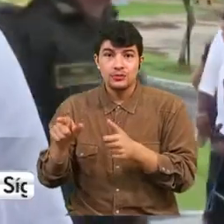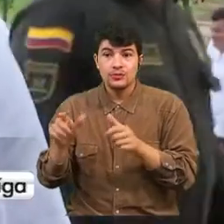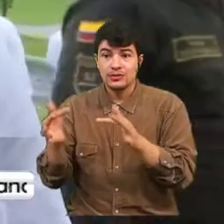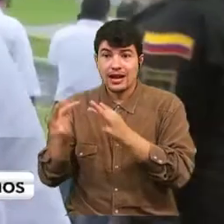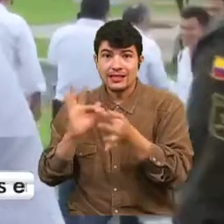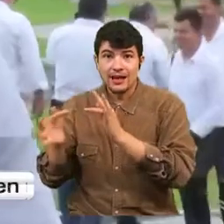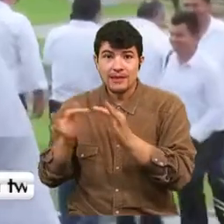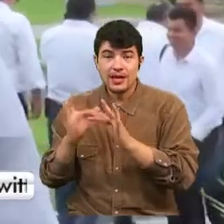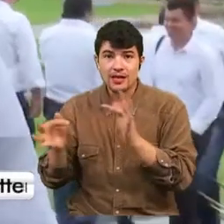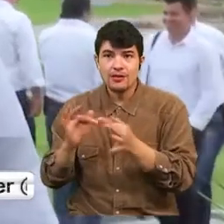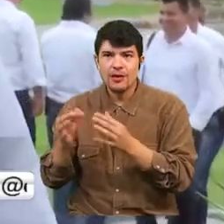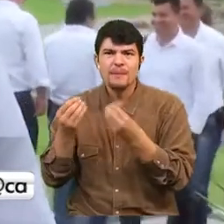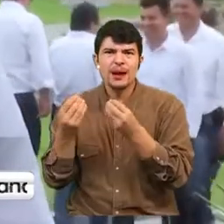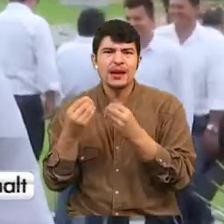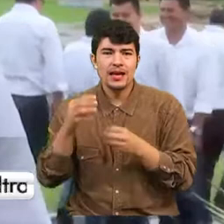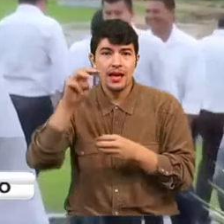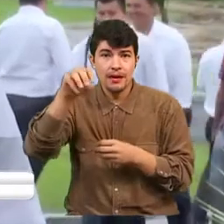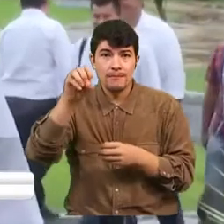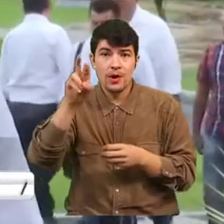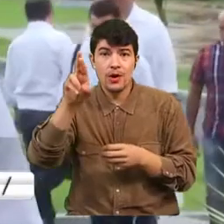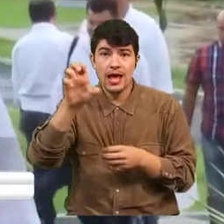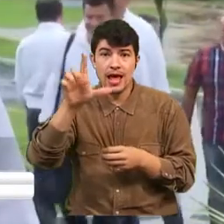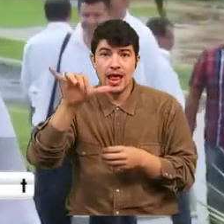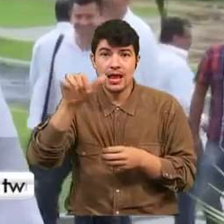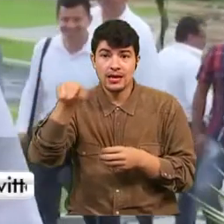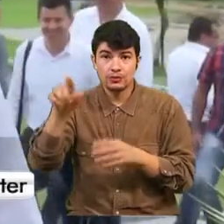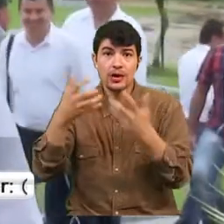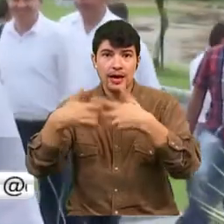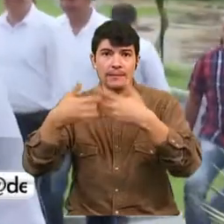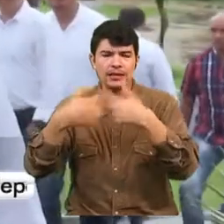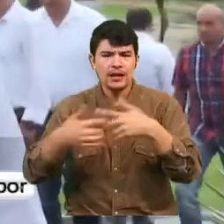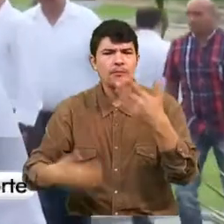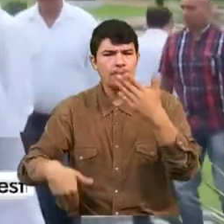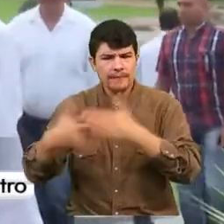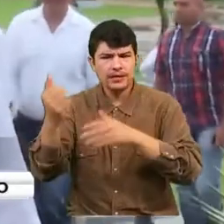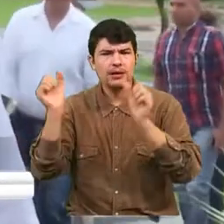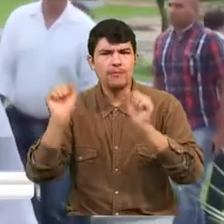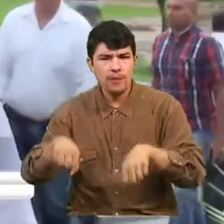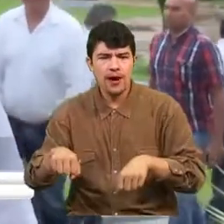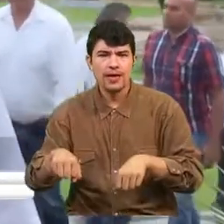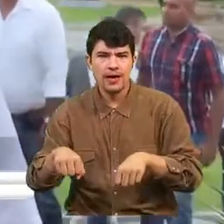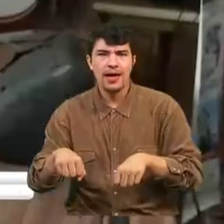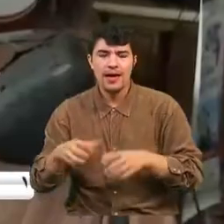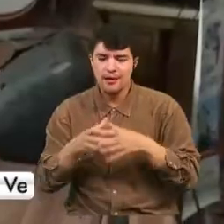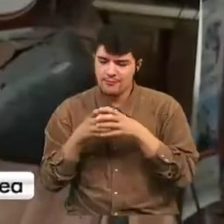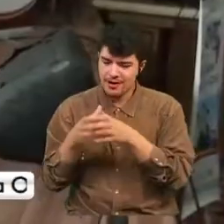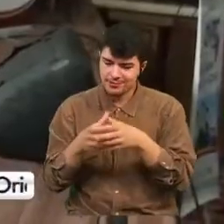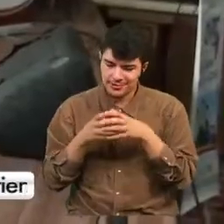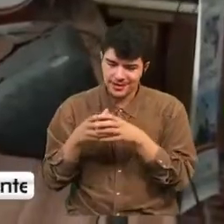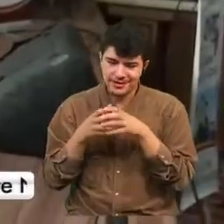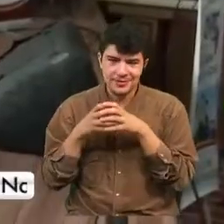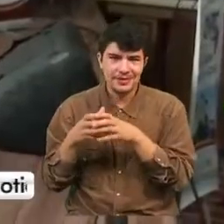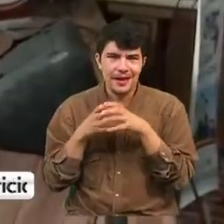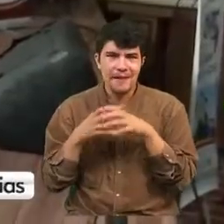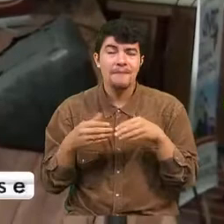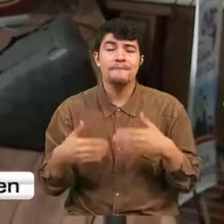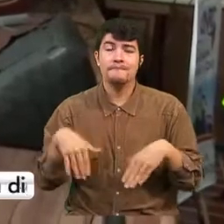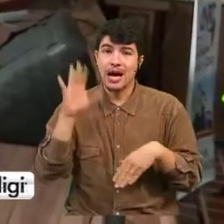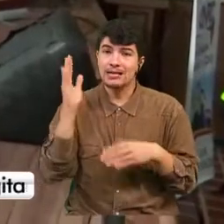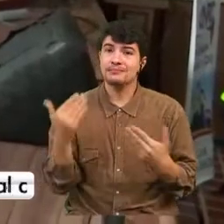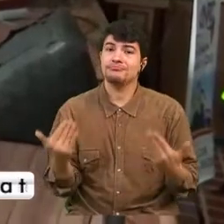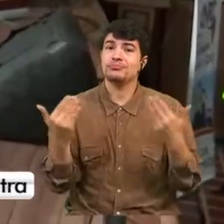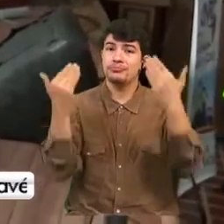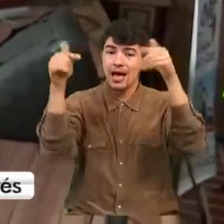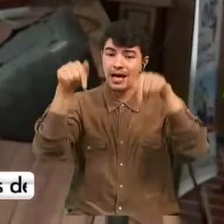que verdaderamente Morelia empiece a generar ese valor agregado y podamos tener una asociación mucho más productiva en